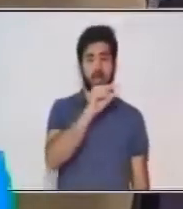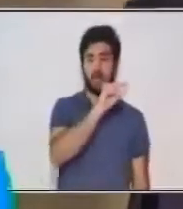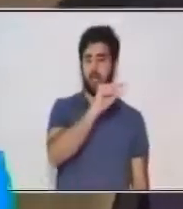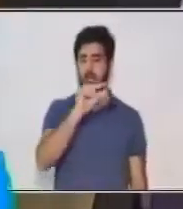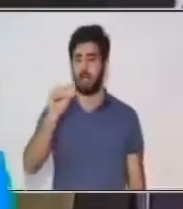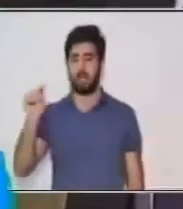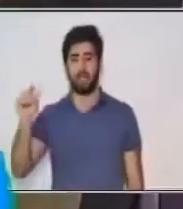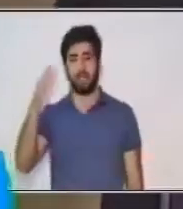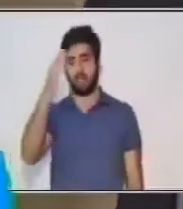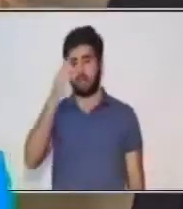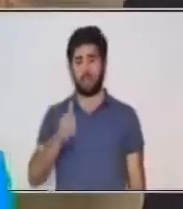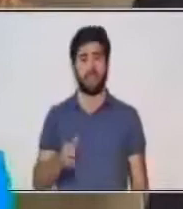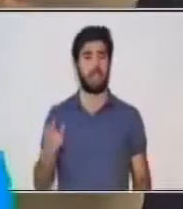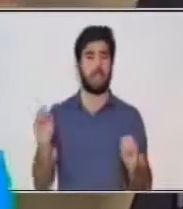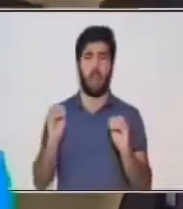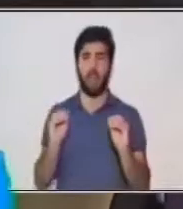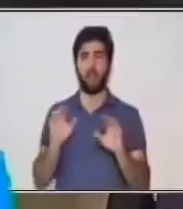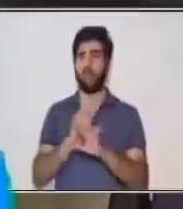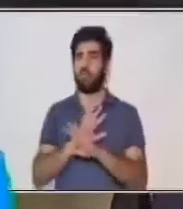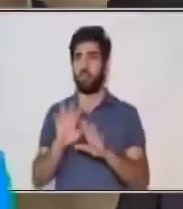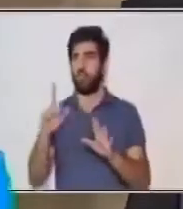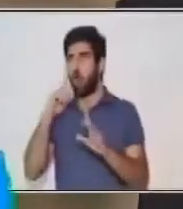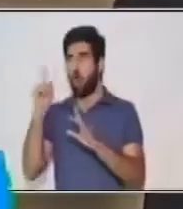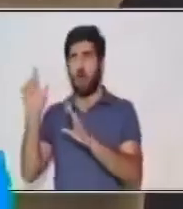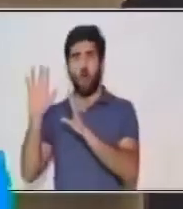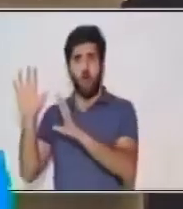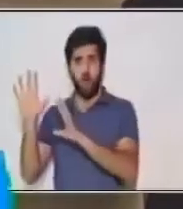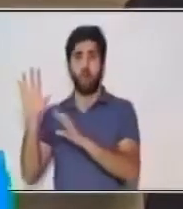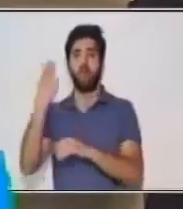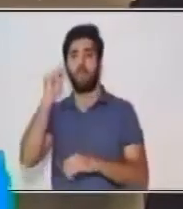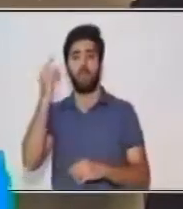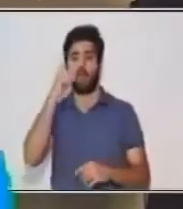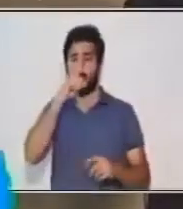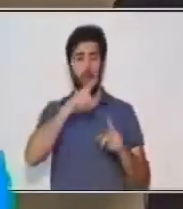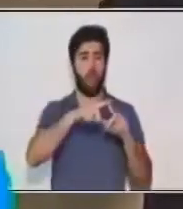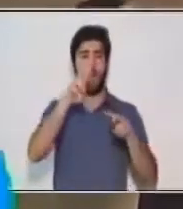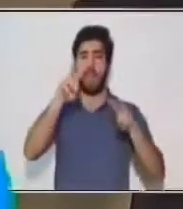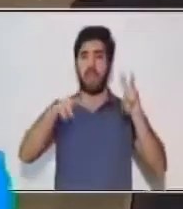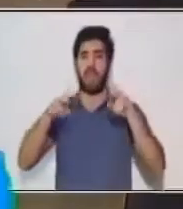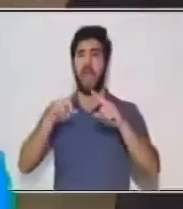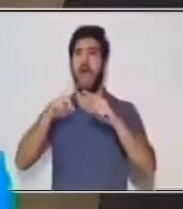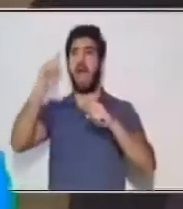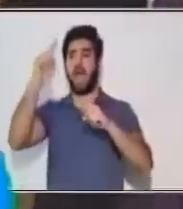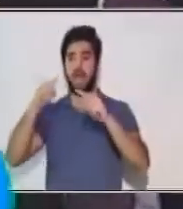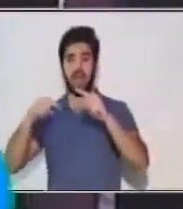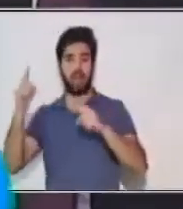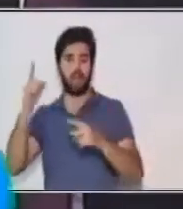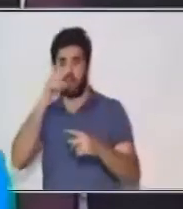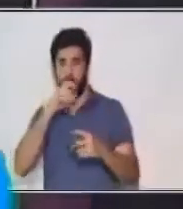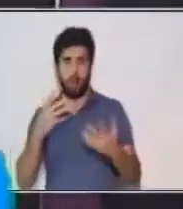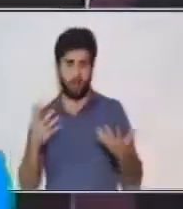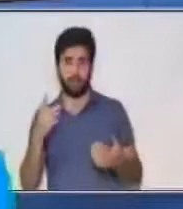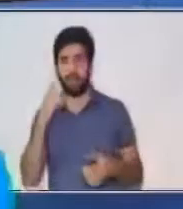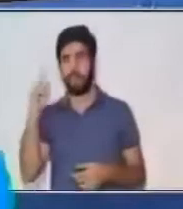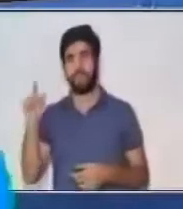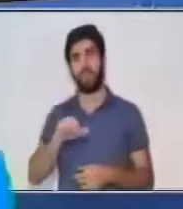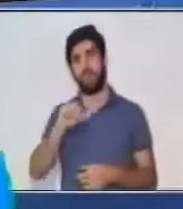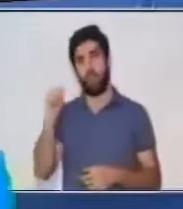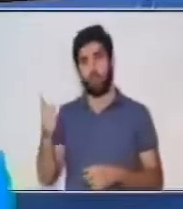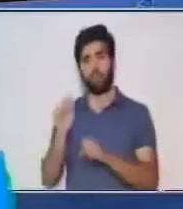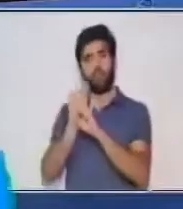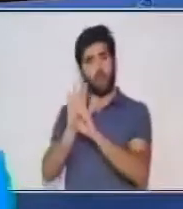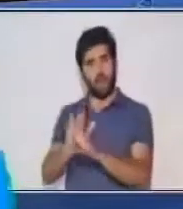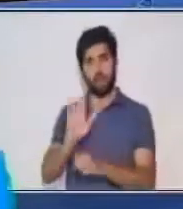del eje x, porque no hay variable arriba. Ahora veamos otro tipo de ejemplo de función